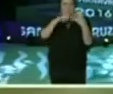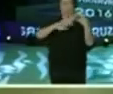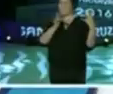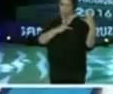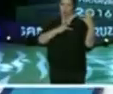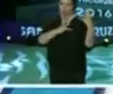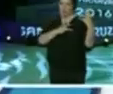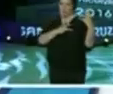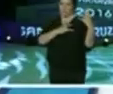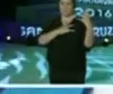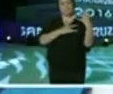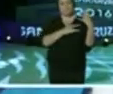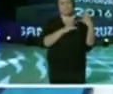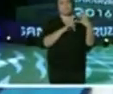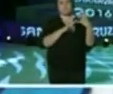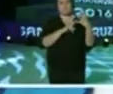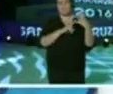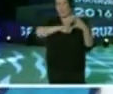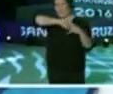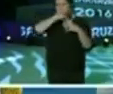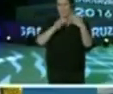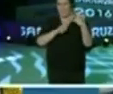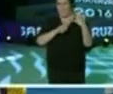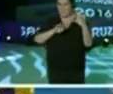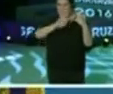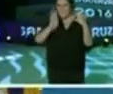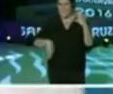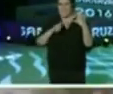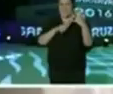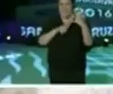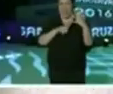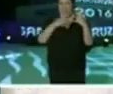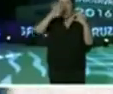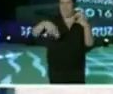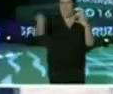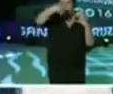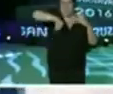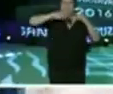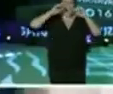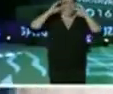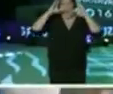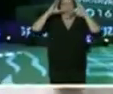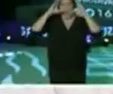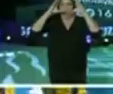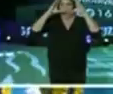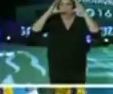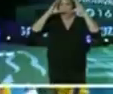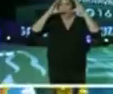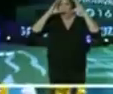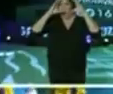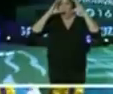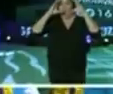amor. Y con un final que te dejará los ojos como chocos.